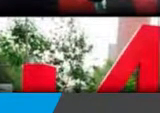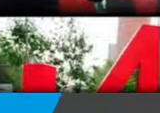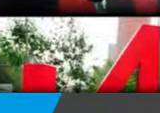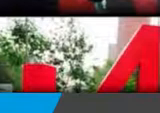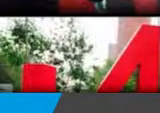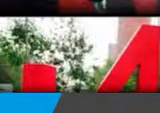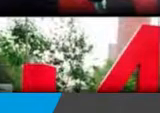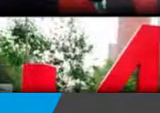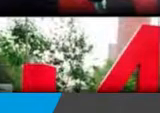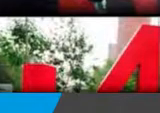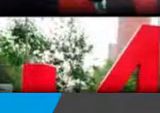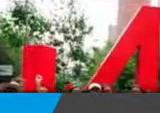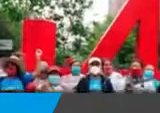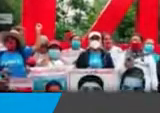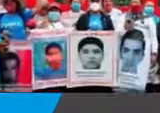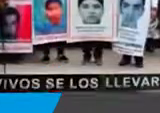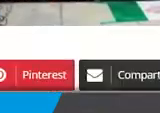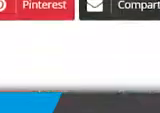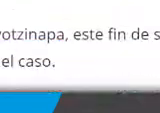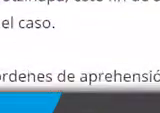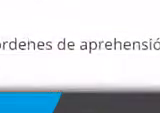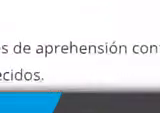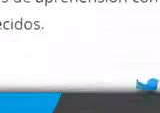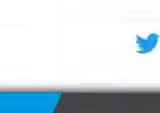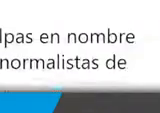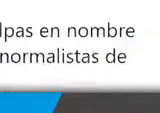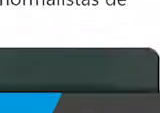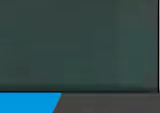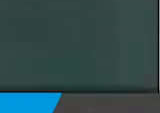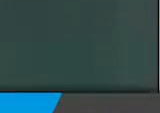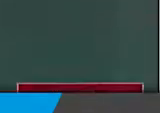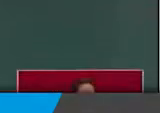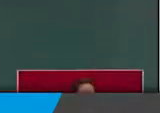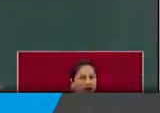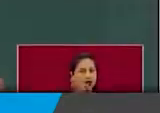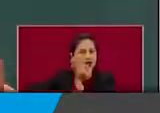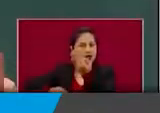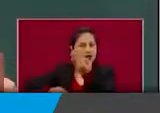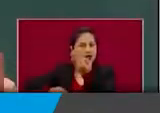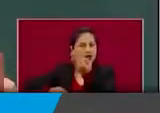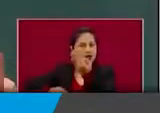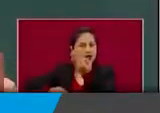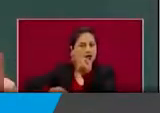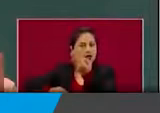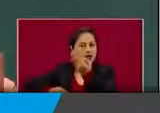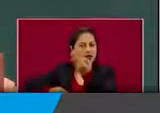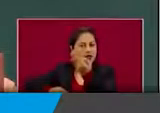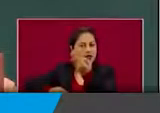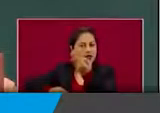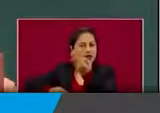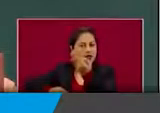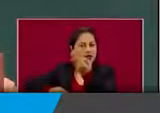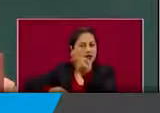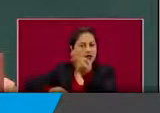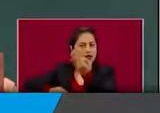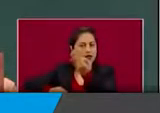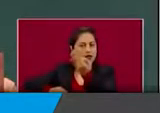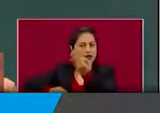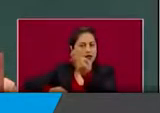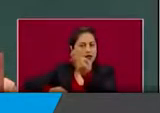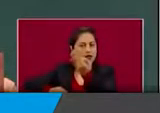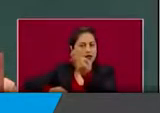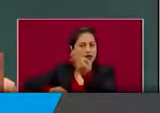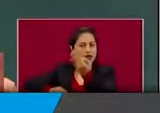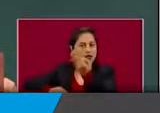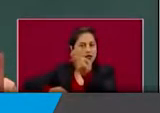calcinaron y los desaparecieron esa es la verdad histórica en términos muy generales a la llegada del presidente andrés manuel lópez obrador al